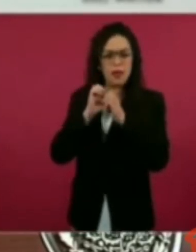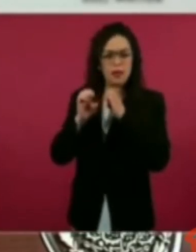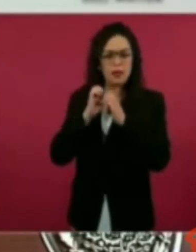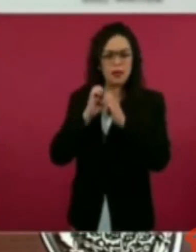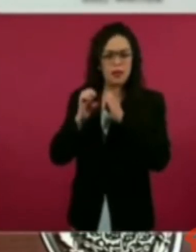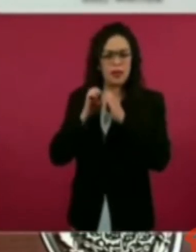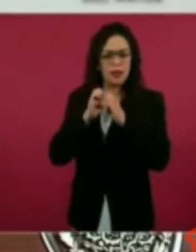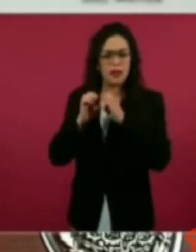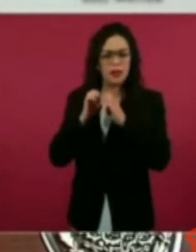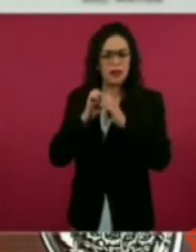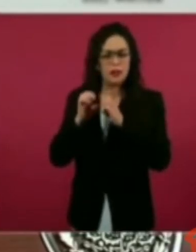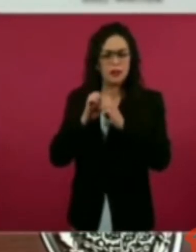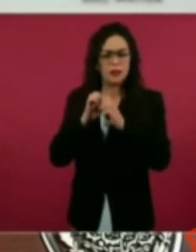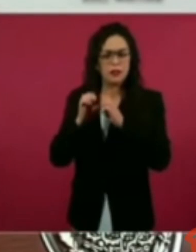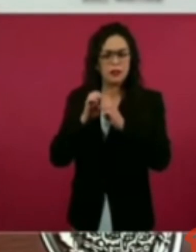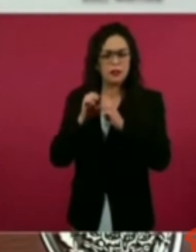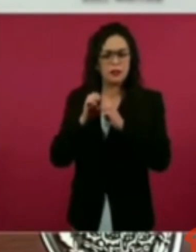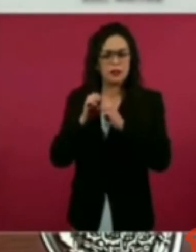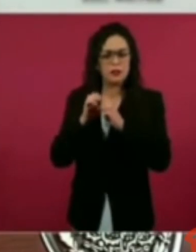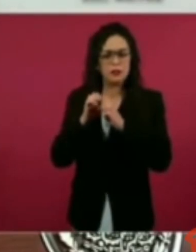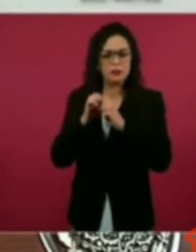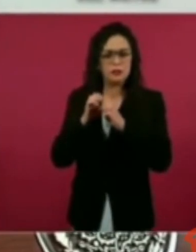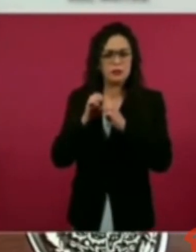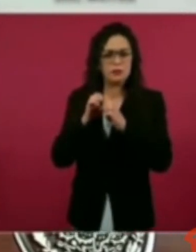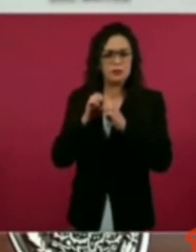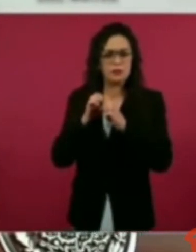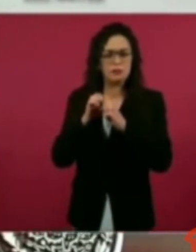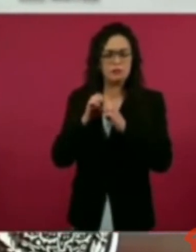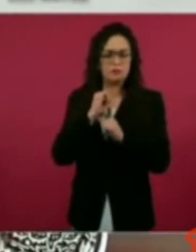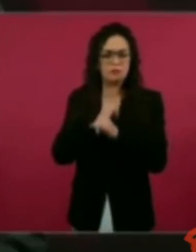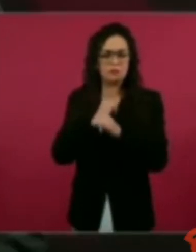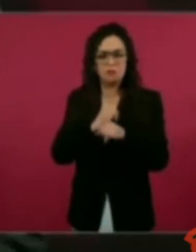ahora salió en la red,